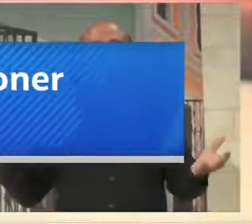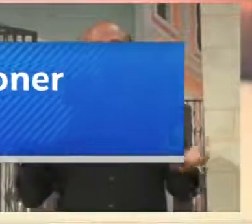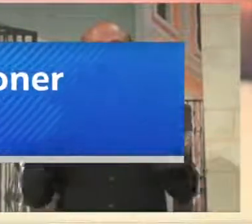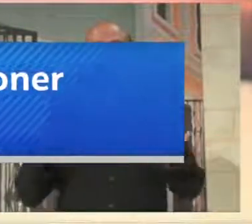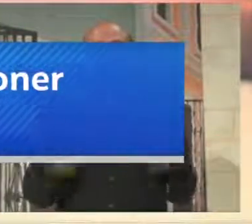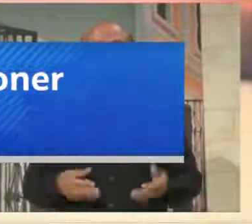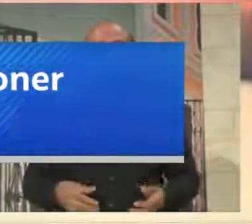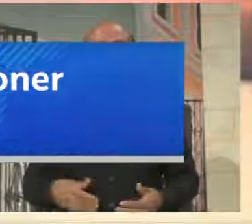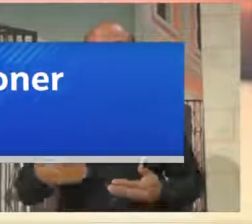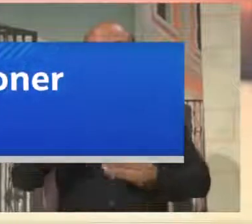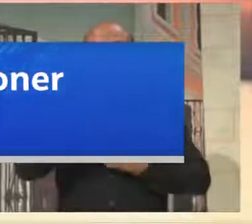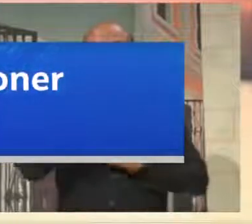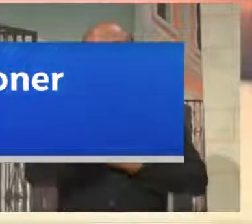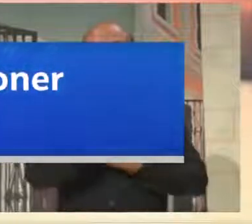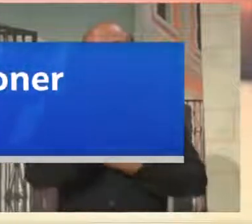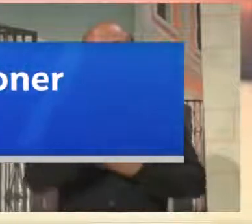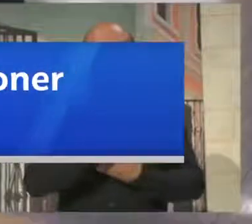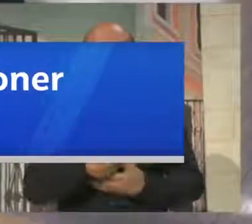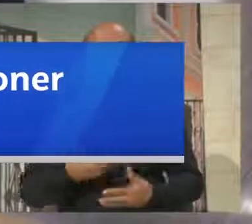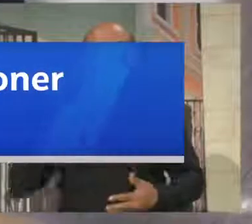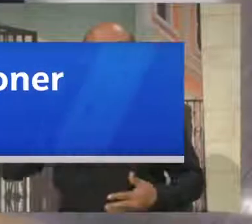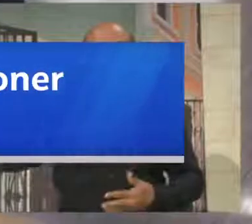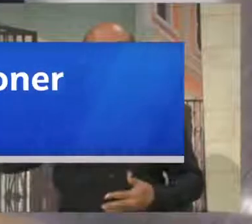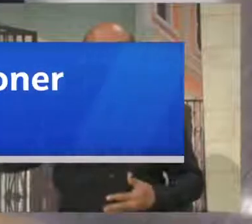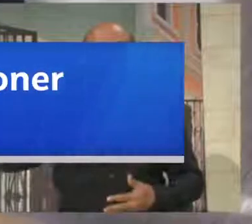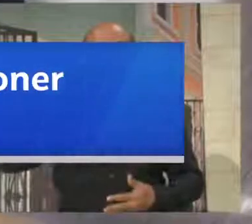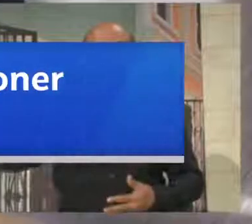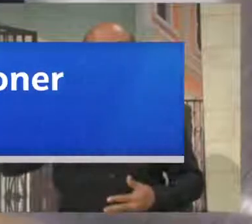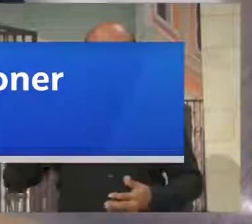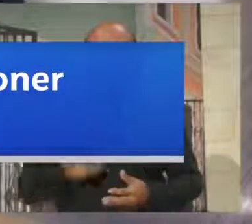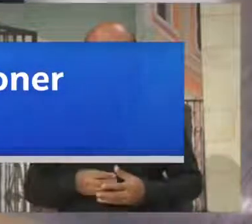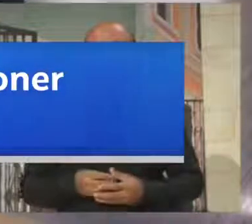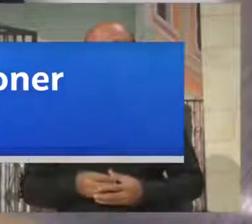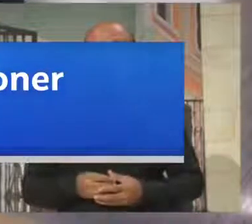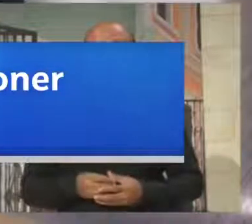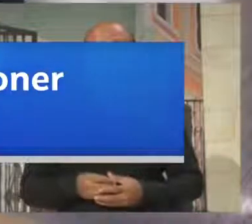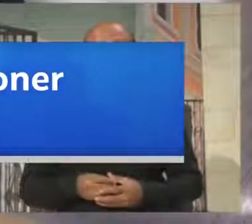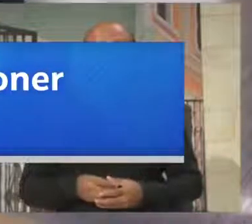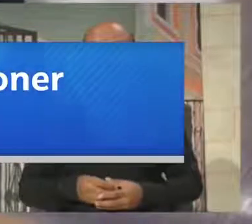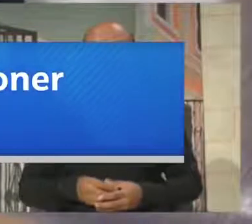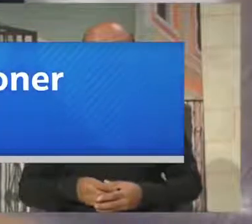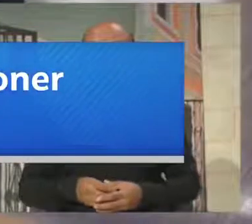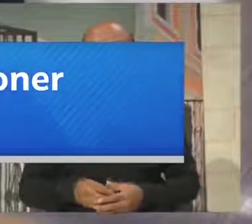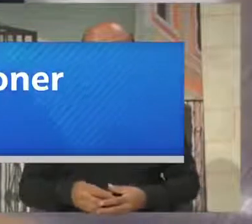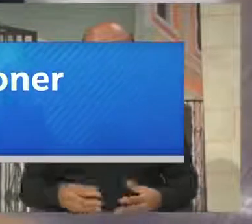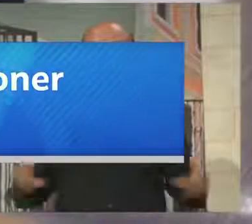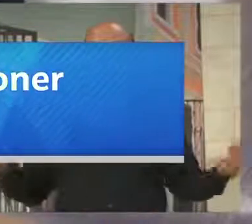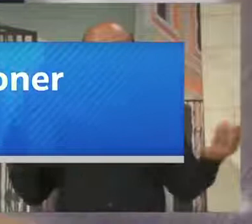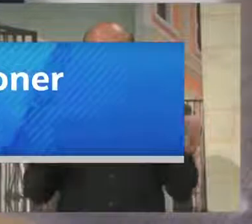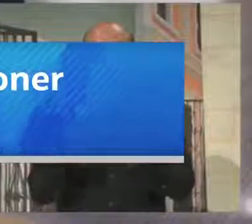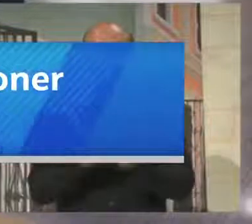Centro Velatorio, donde se cobra solo 100 pesos y se regala el ataúd. Casa Hogar, donde se capacita a los